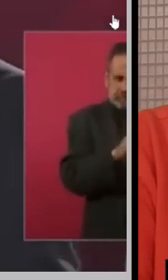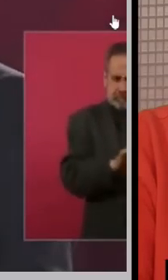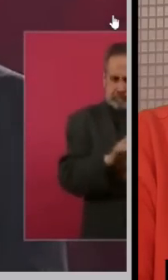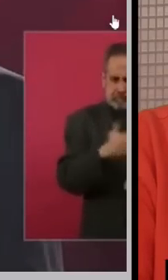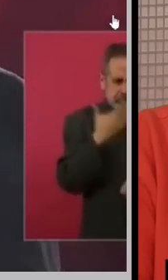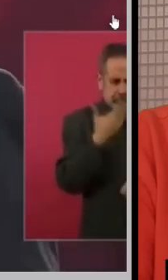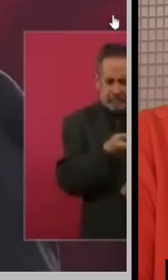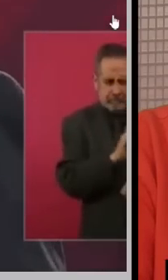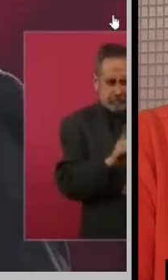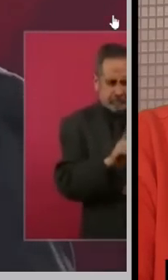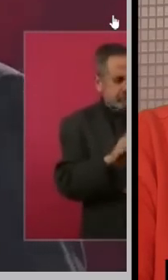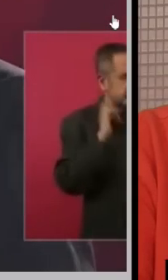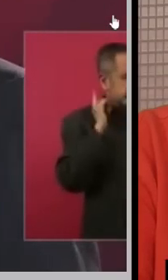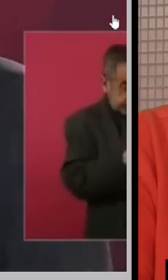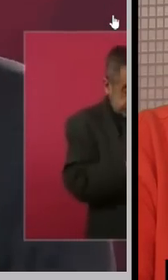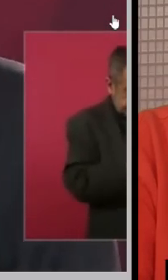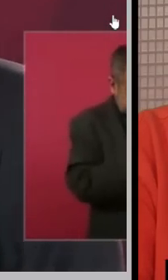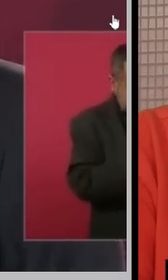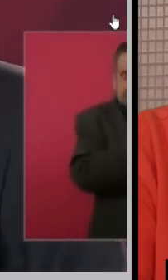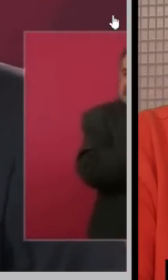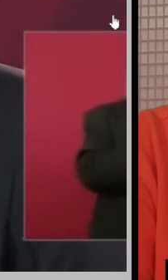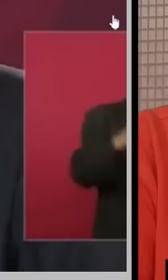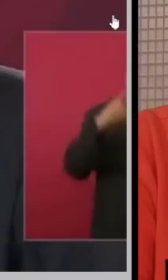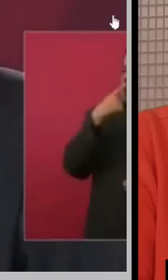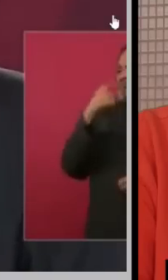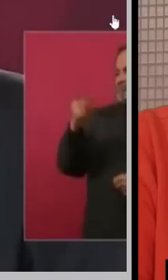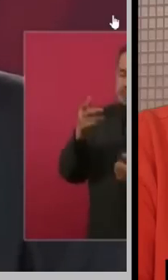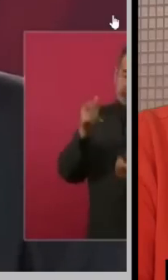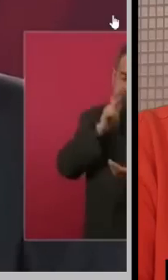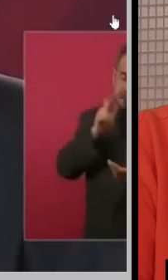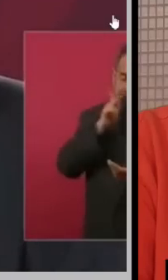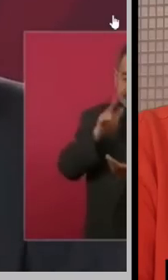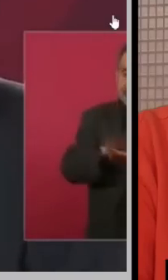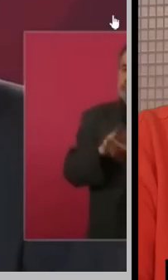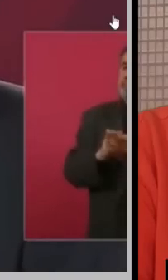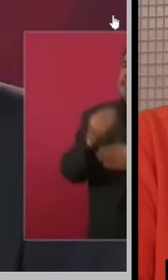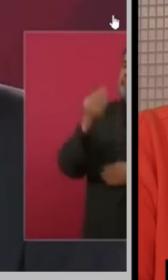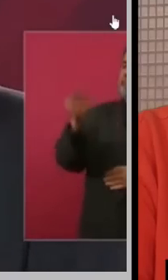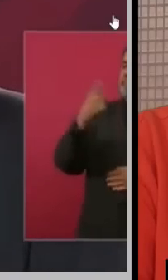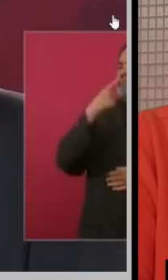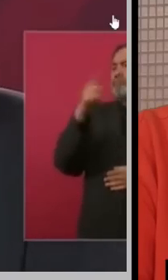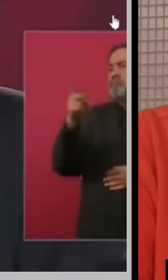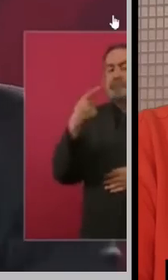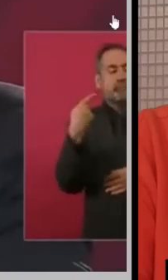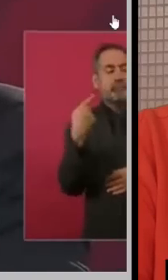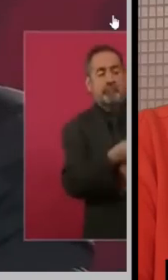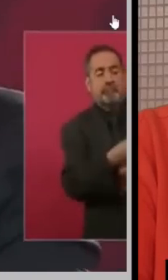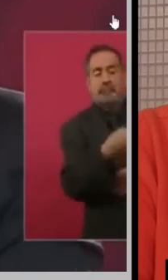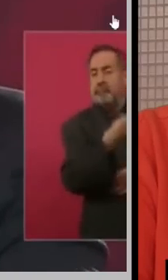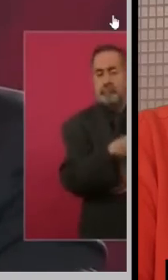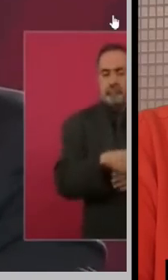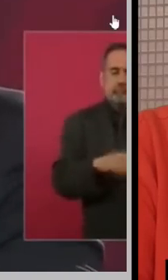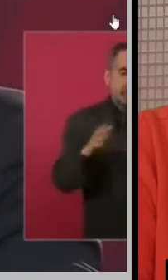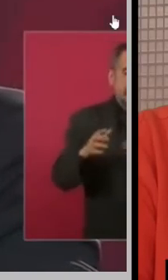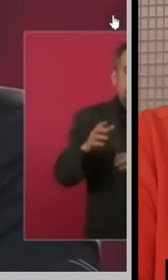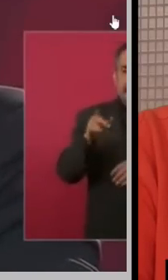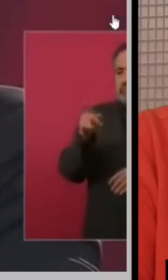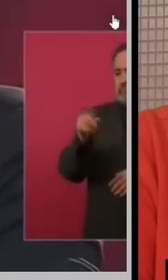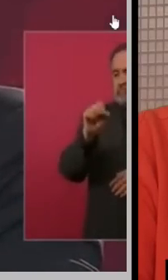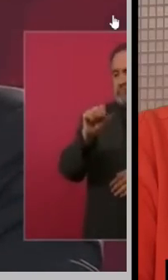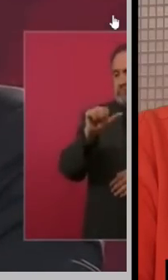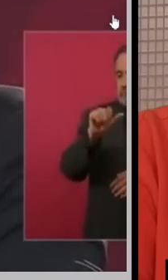tiene que presentaran una denuncia ya sea que lo atienda el SAT